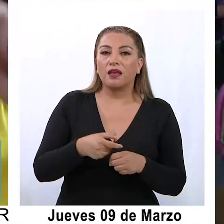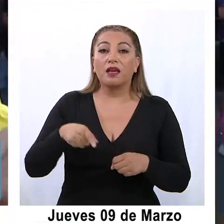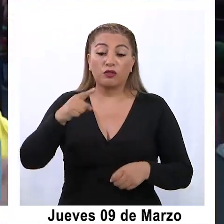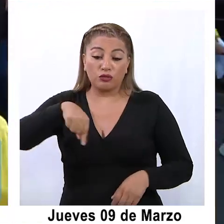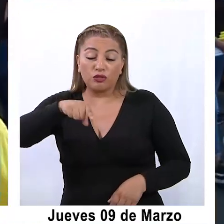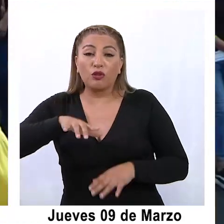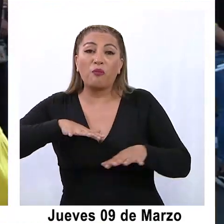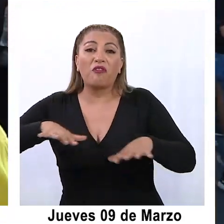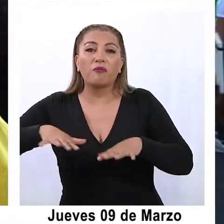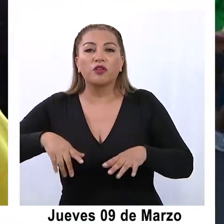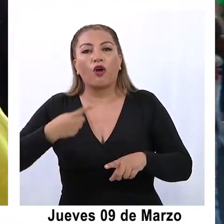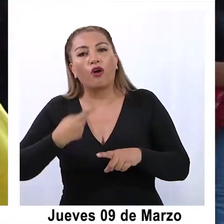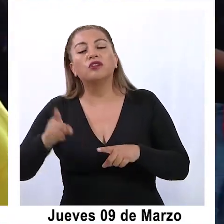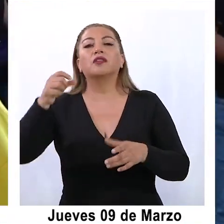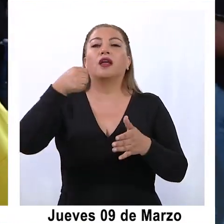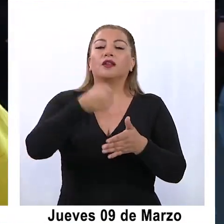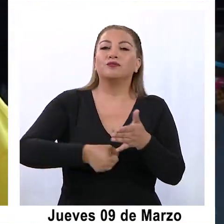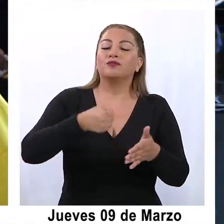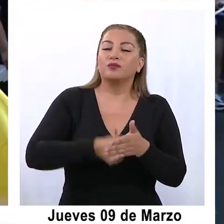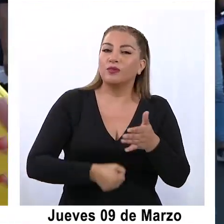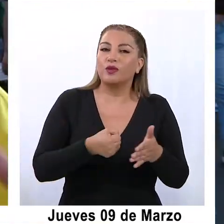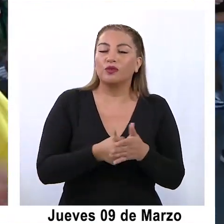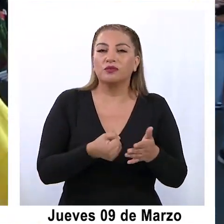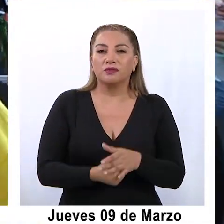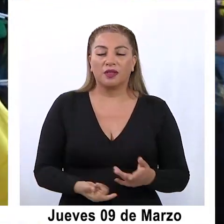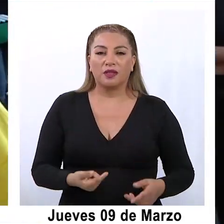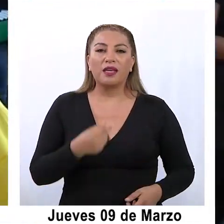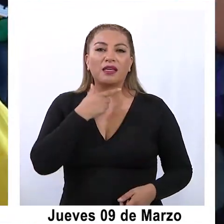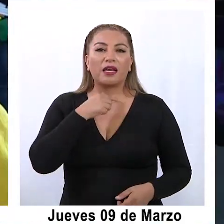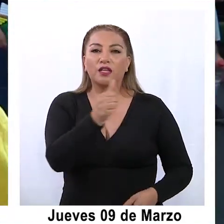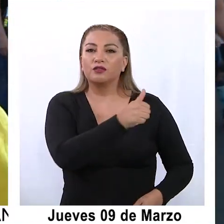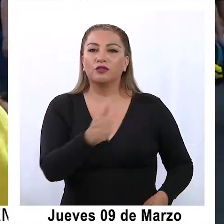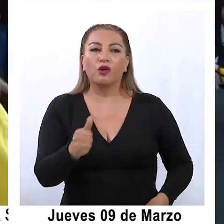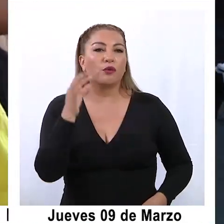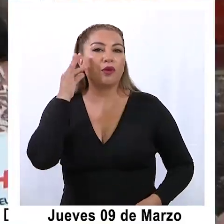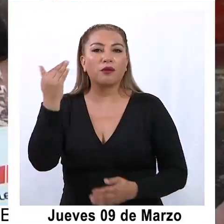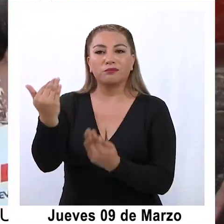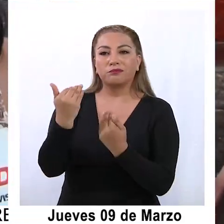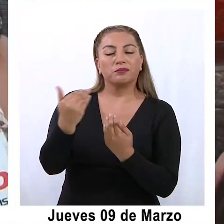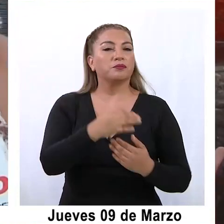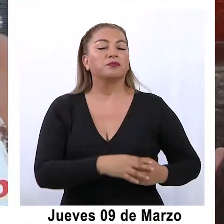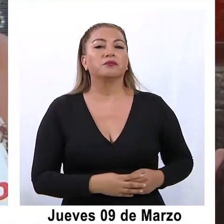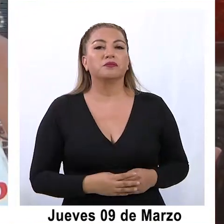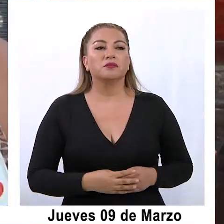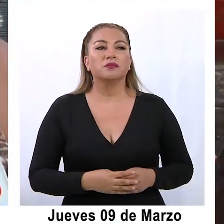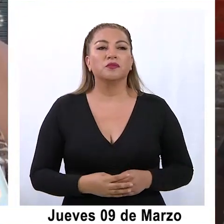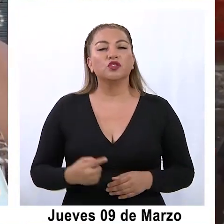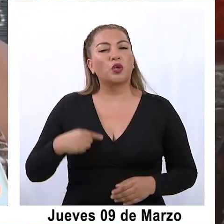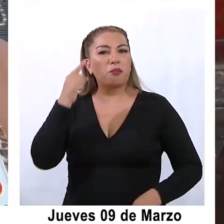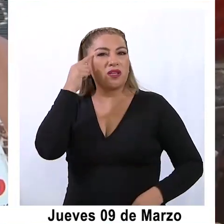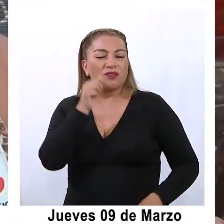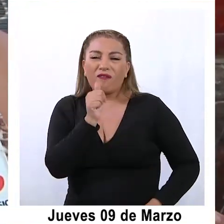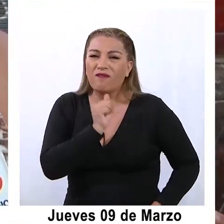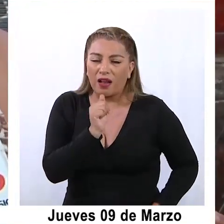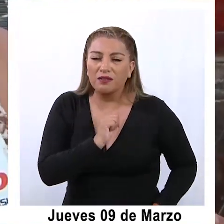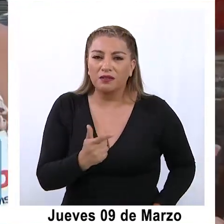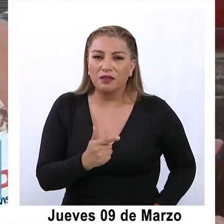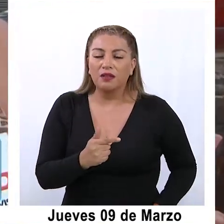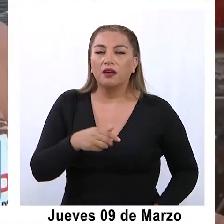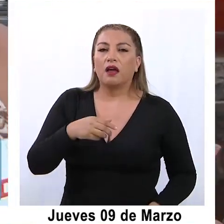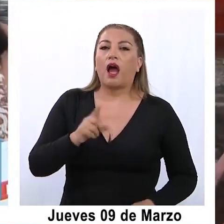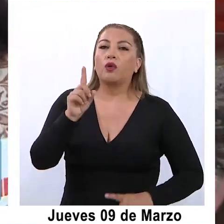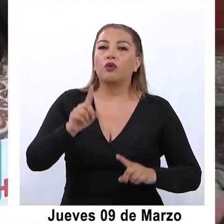movimiento, es otra lucha más que estamos retomando y que queremos que todas las mujeres nos acompañen. creo que falta y creo que hemos